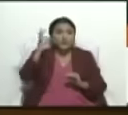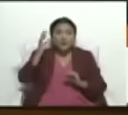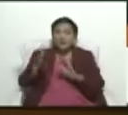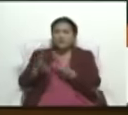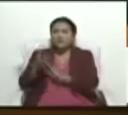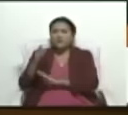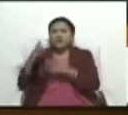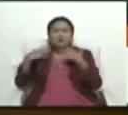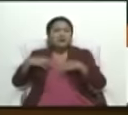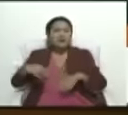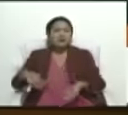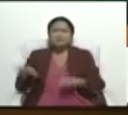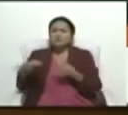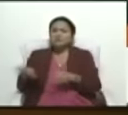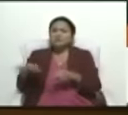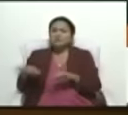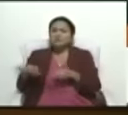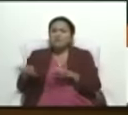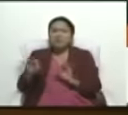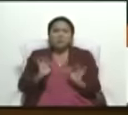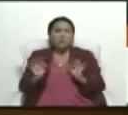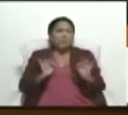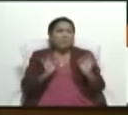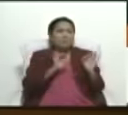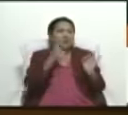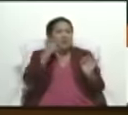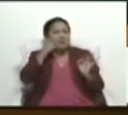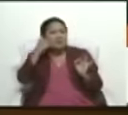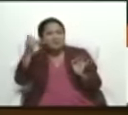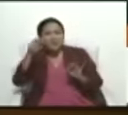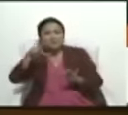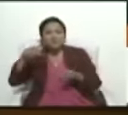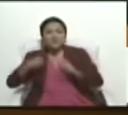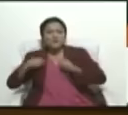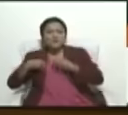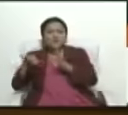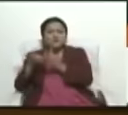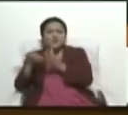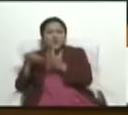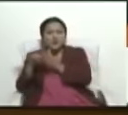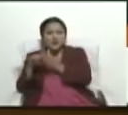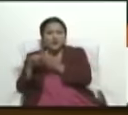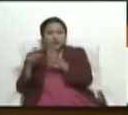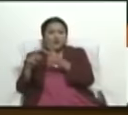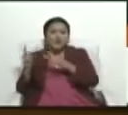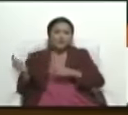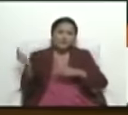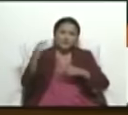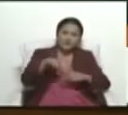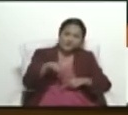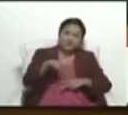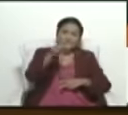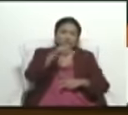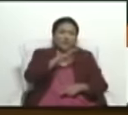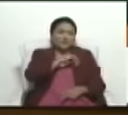nada, hace toda la pantomina de llamar a los vecinos, llegan los funcionarios del